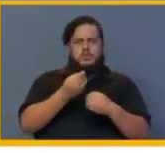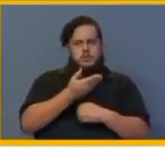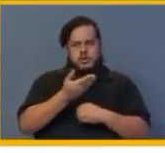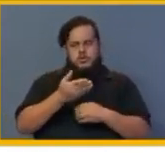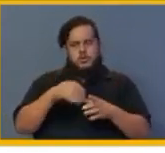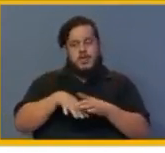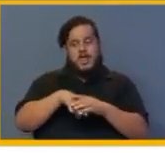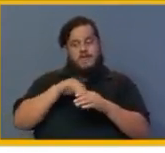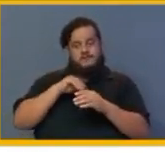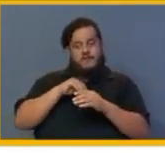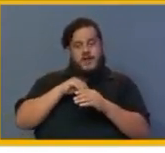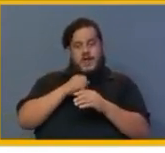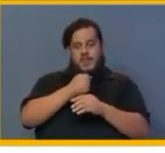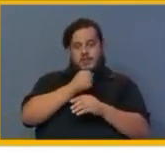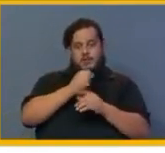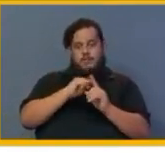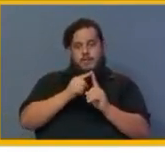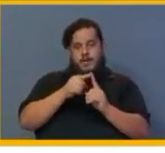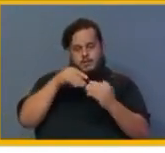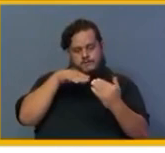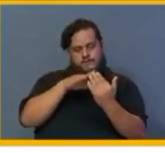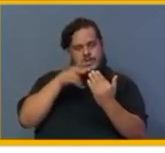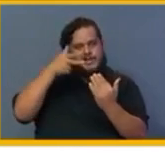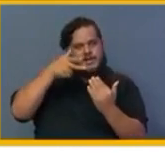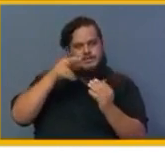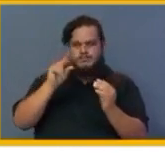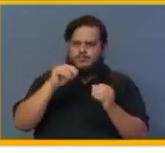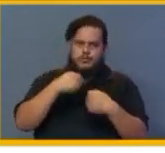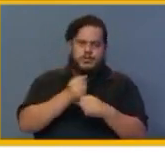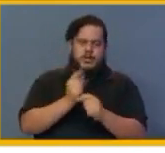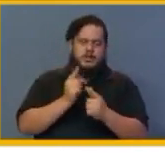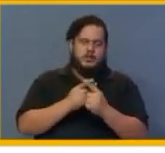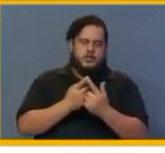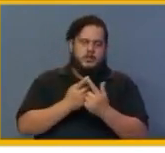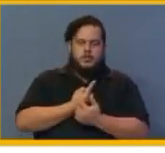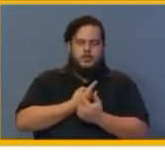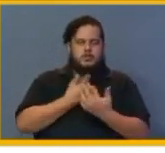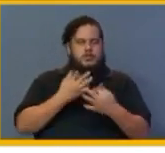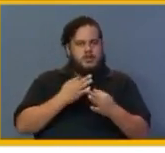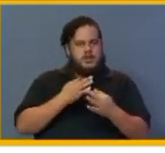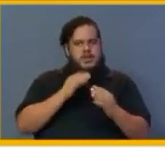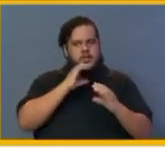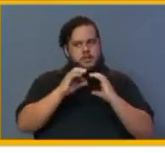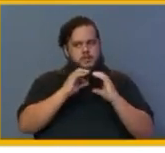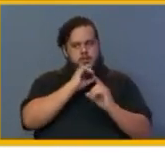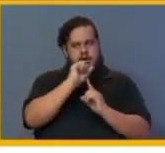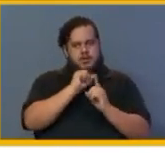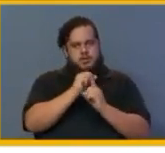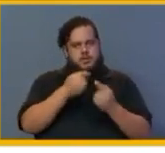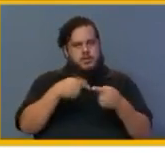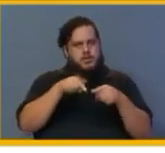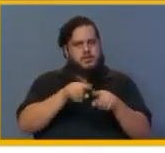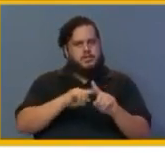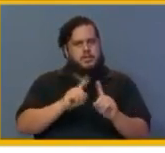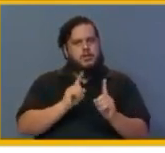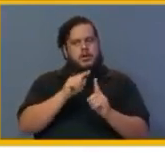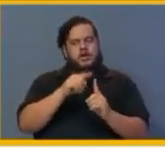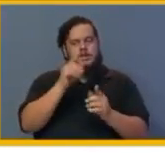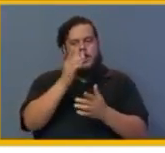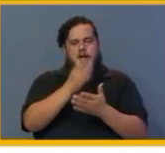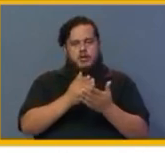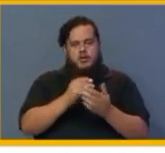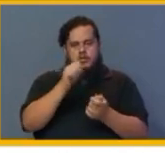una cámara no se hace. Entonces uno intenta igual comunicar la situación que está pasando, pero hasta cierto punto uno se